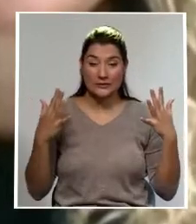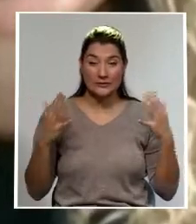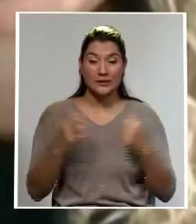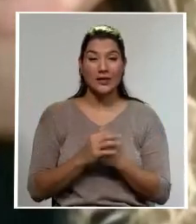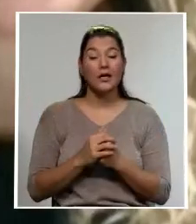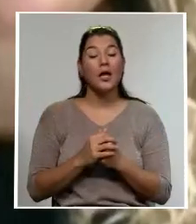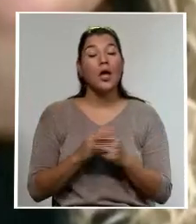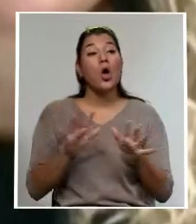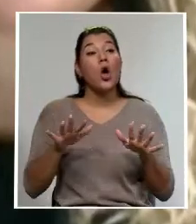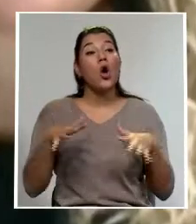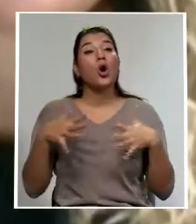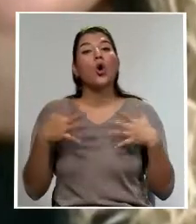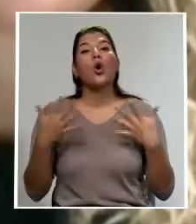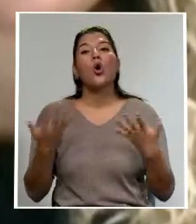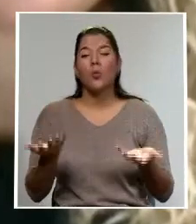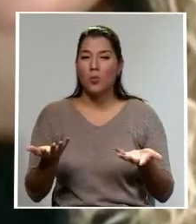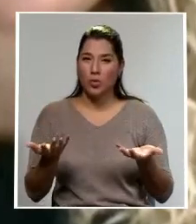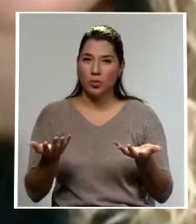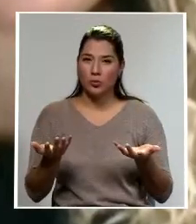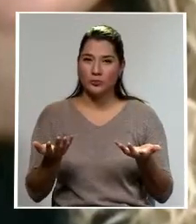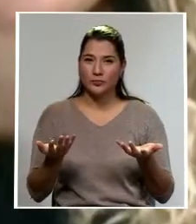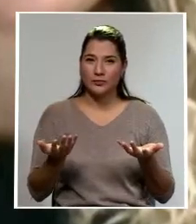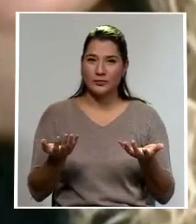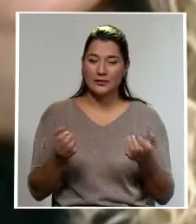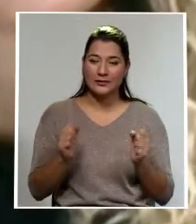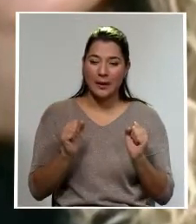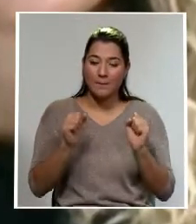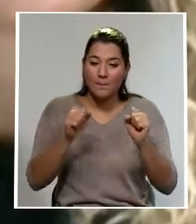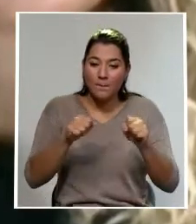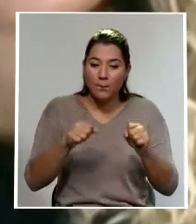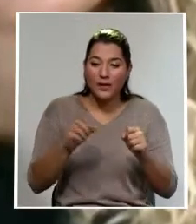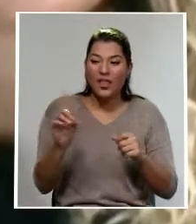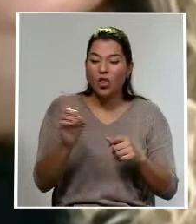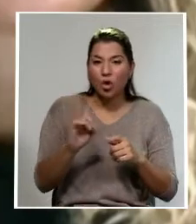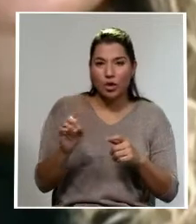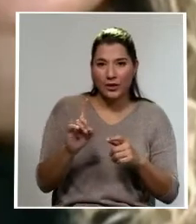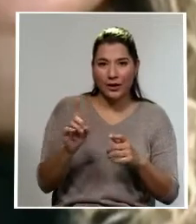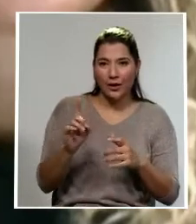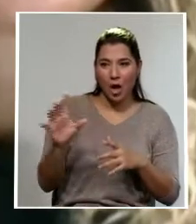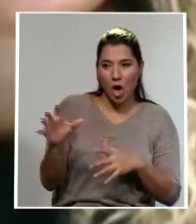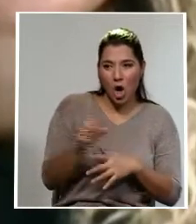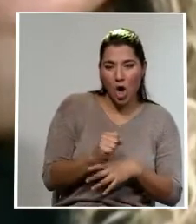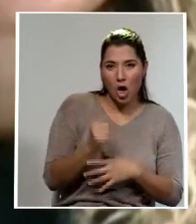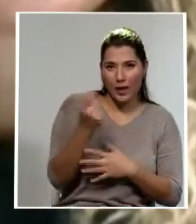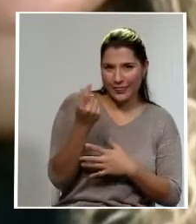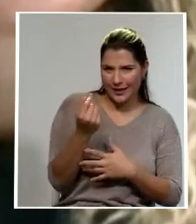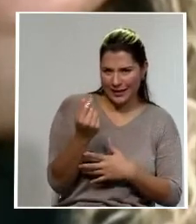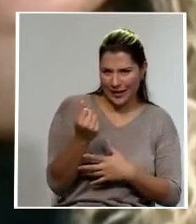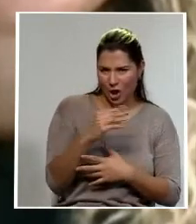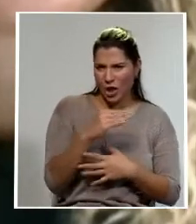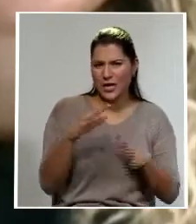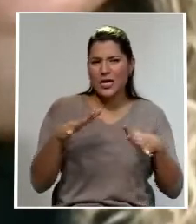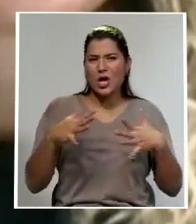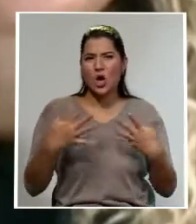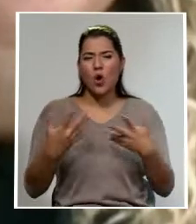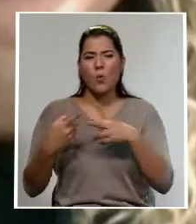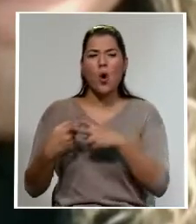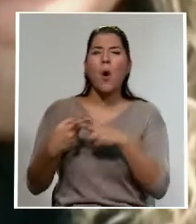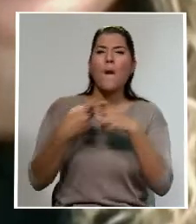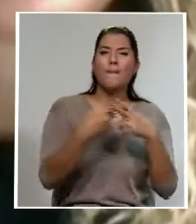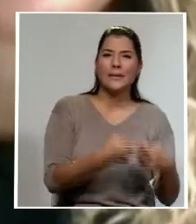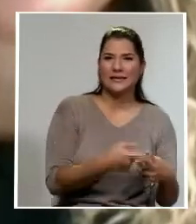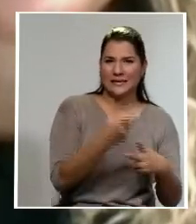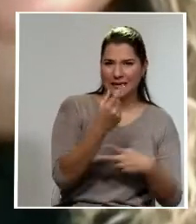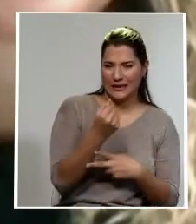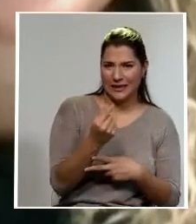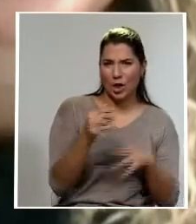se captaría, con este proyecto, cómo se captaría el dinero y cómo llegan esos fondos luego al trabajo comunal en